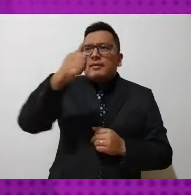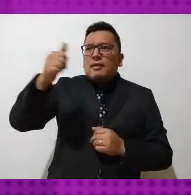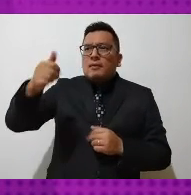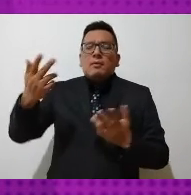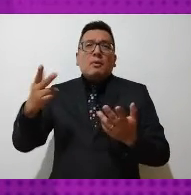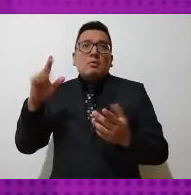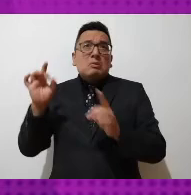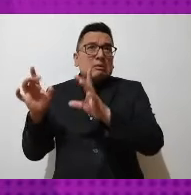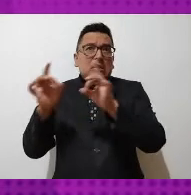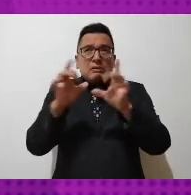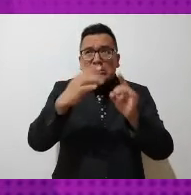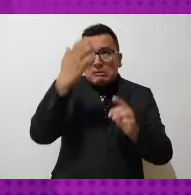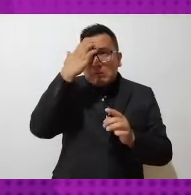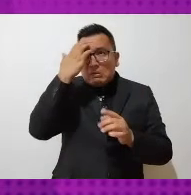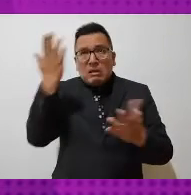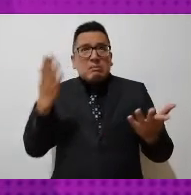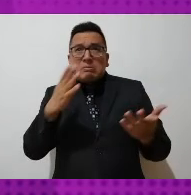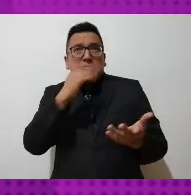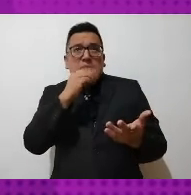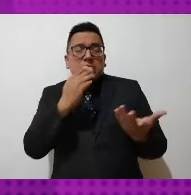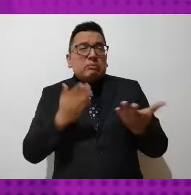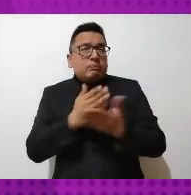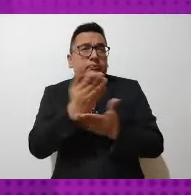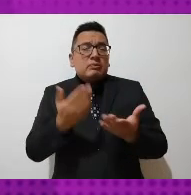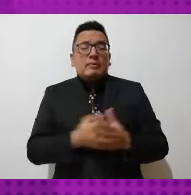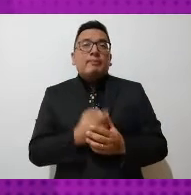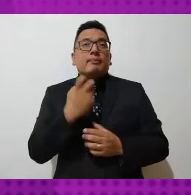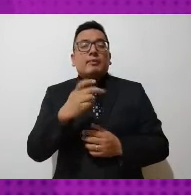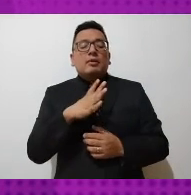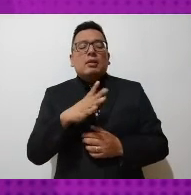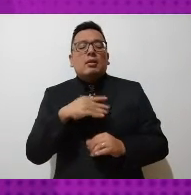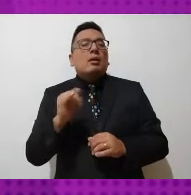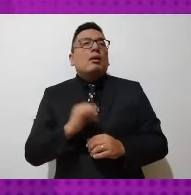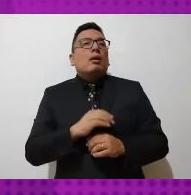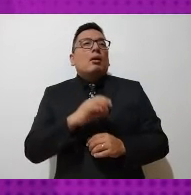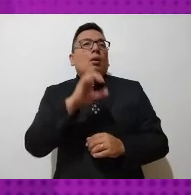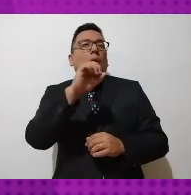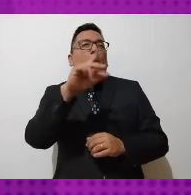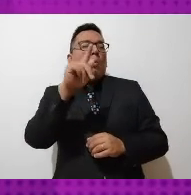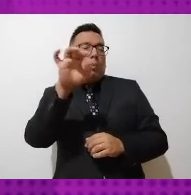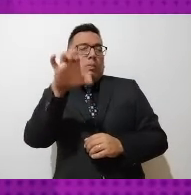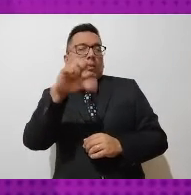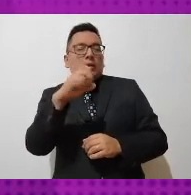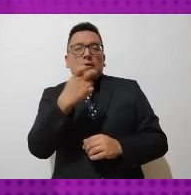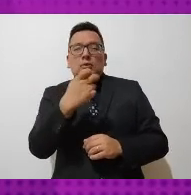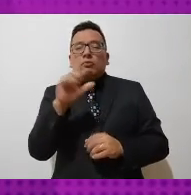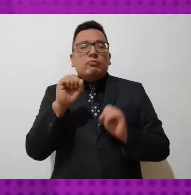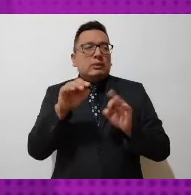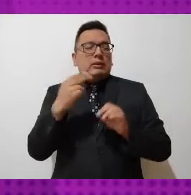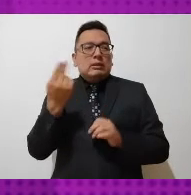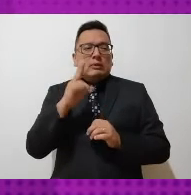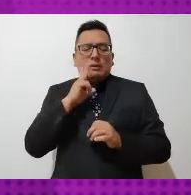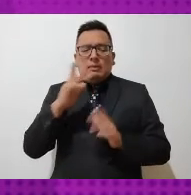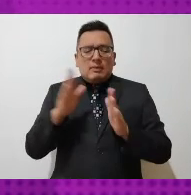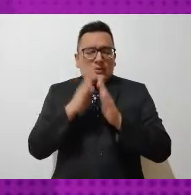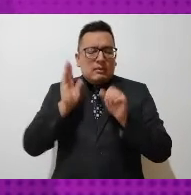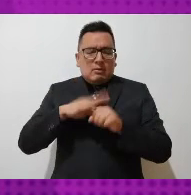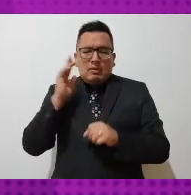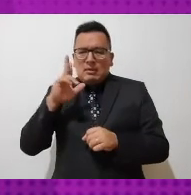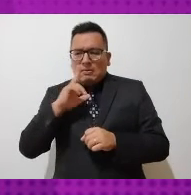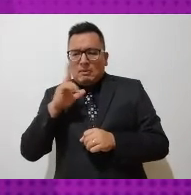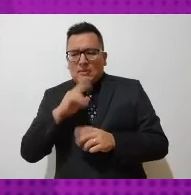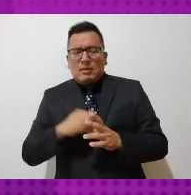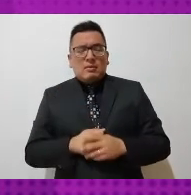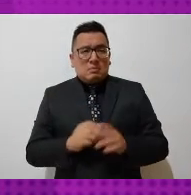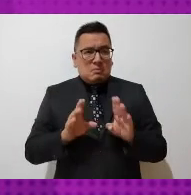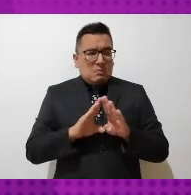cada región, de cada ciudadanía, y es donde los institutos electorales locales, desde lo local, podemos participar más